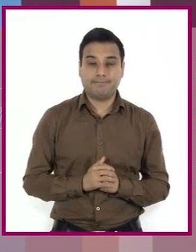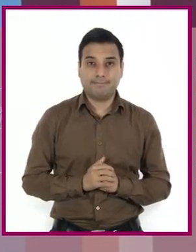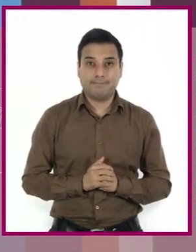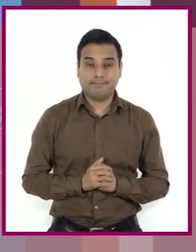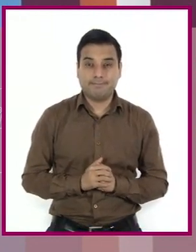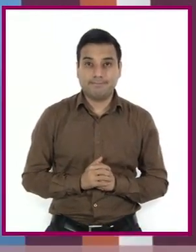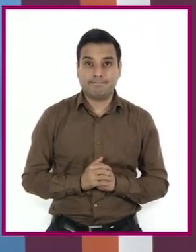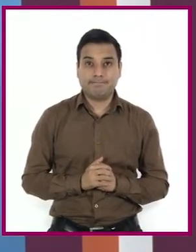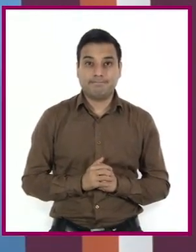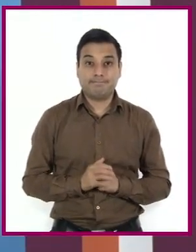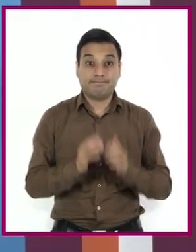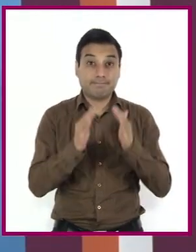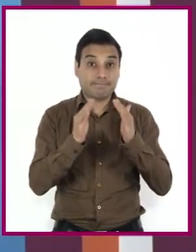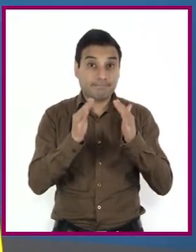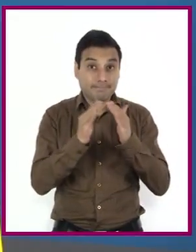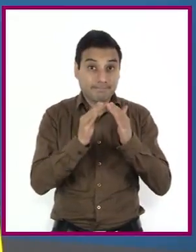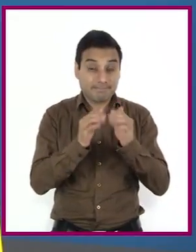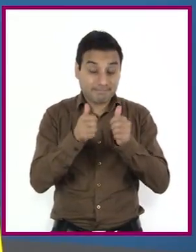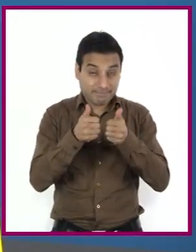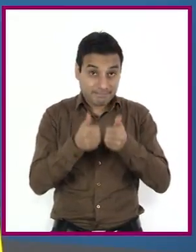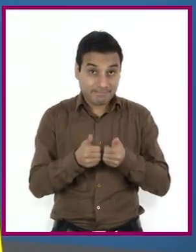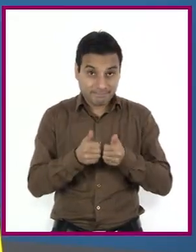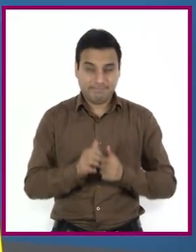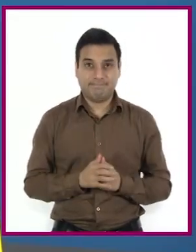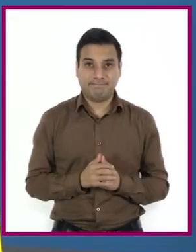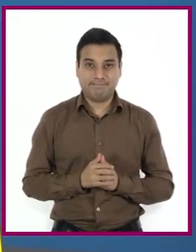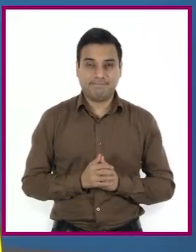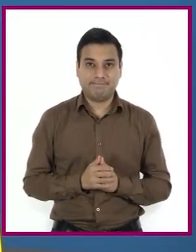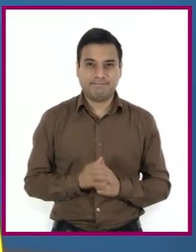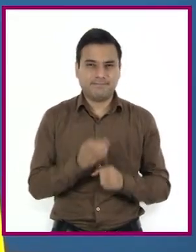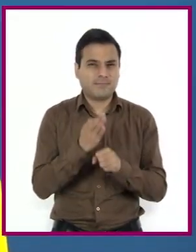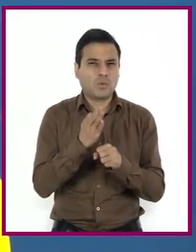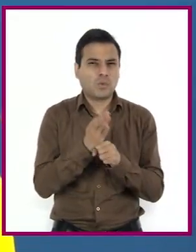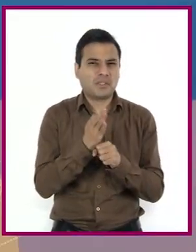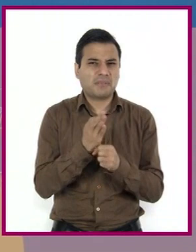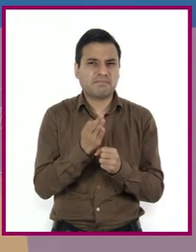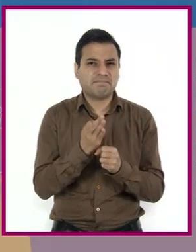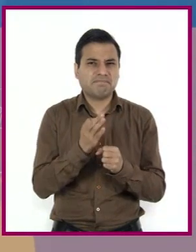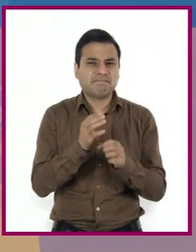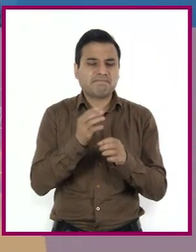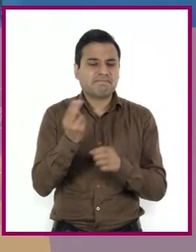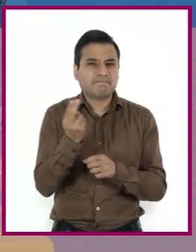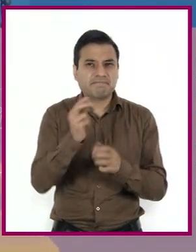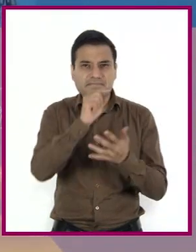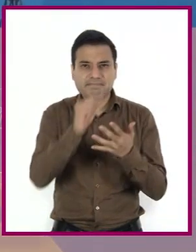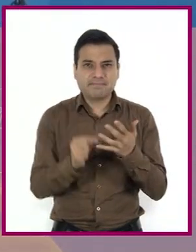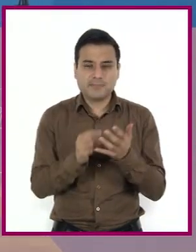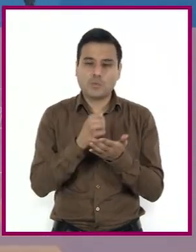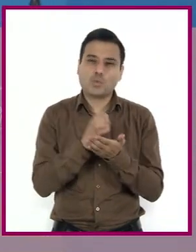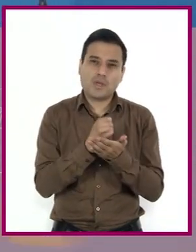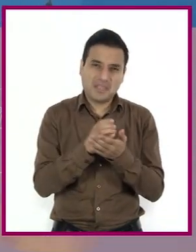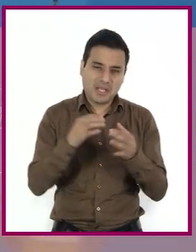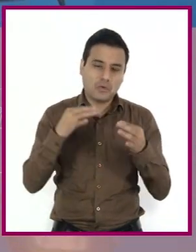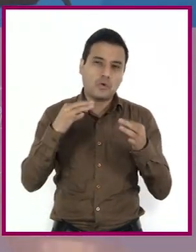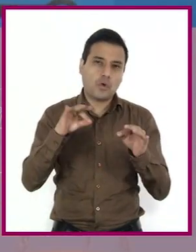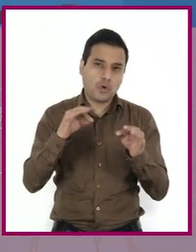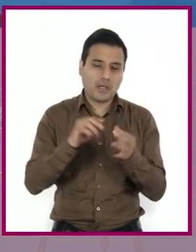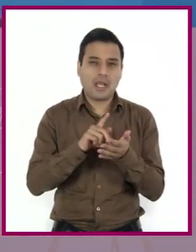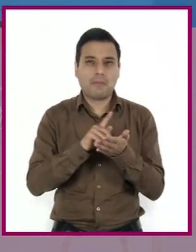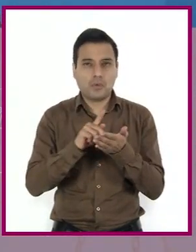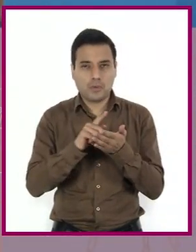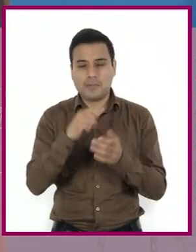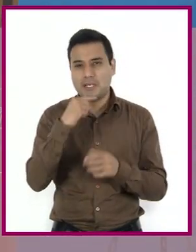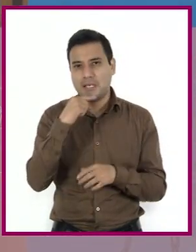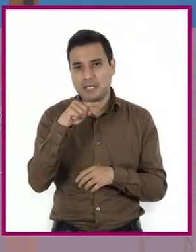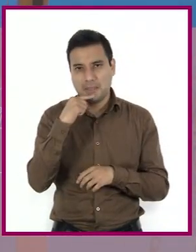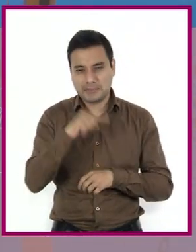es posible, quédense en casa. Para trabajar en esta sesión necesitarán su cuaderno o una hoja, un bolígrafo o un